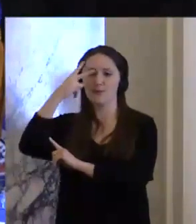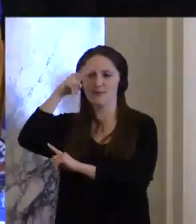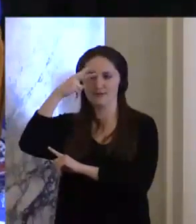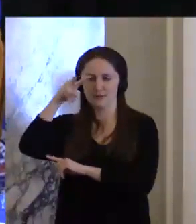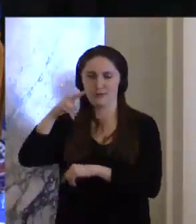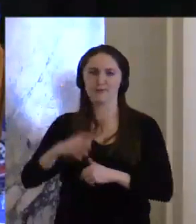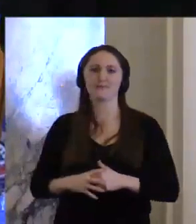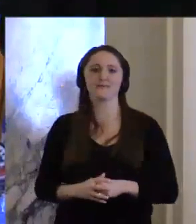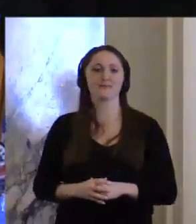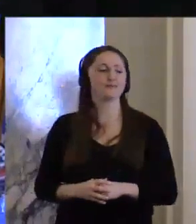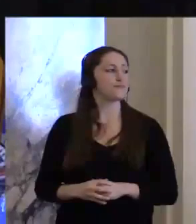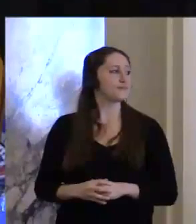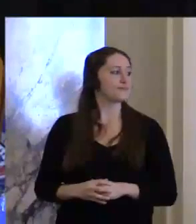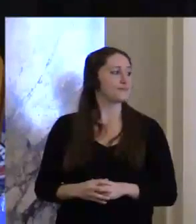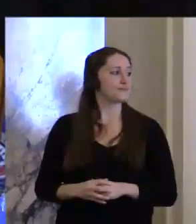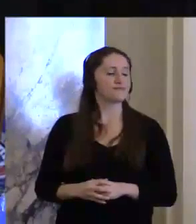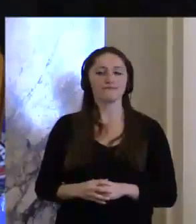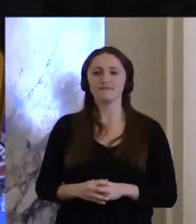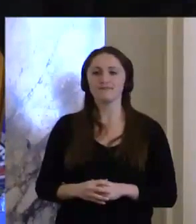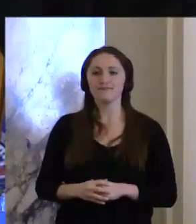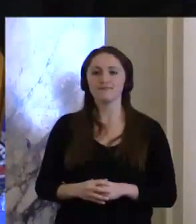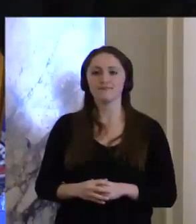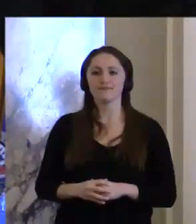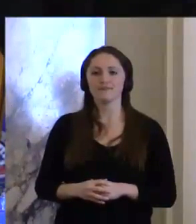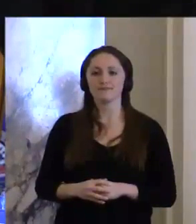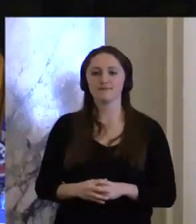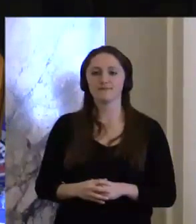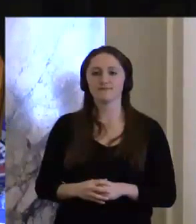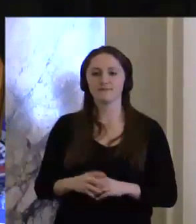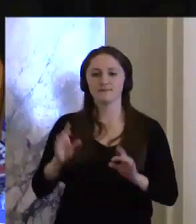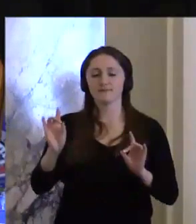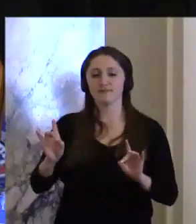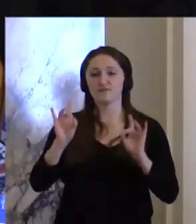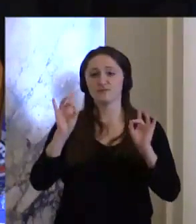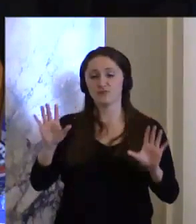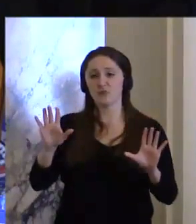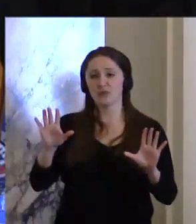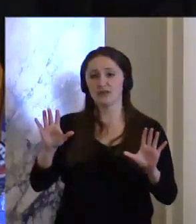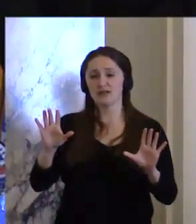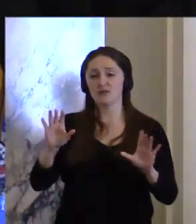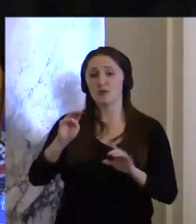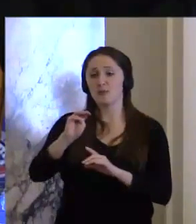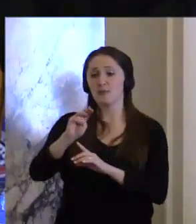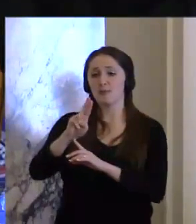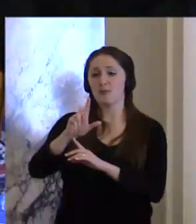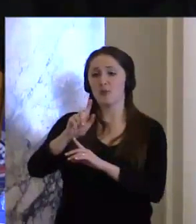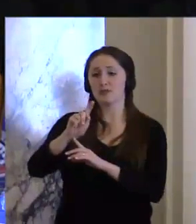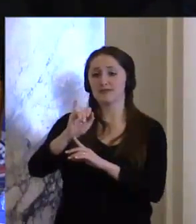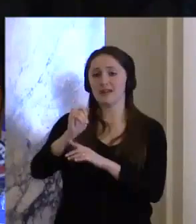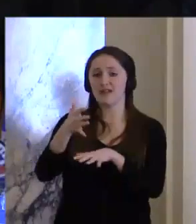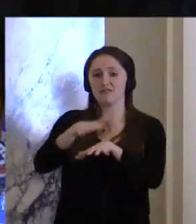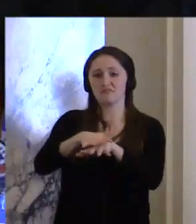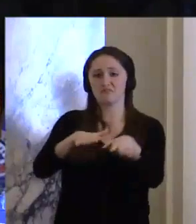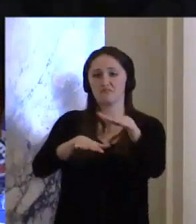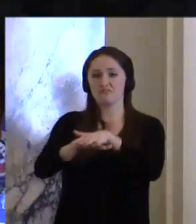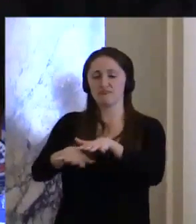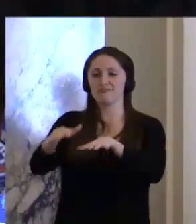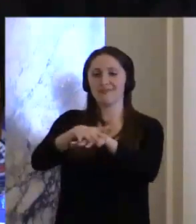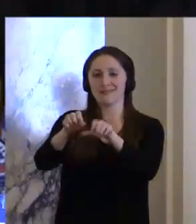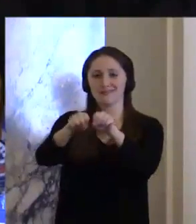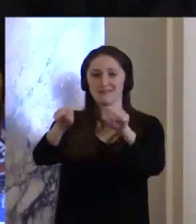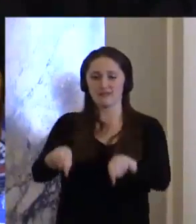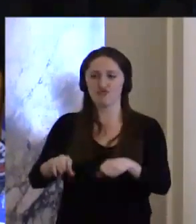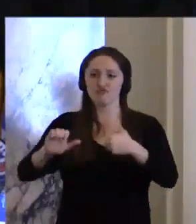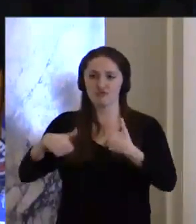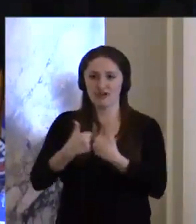Ante la crisis del sistema multilateral y la dificultad para cumplir los compromisos de